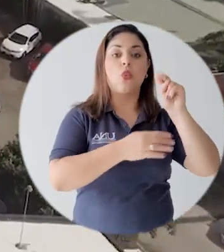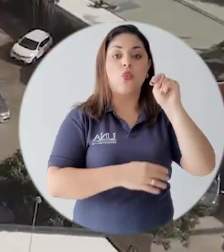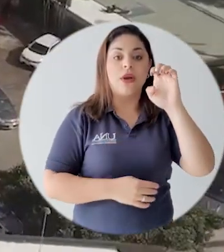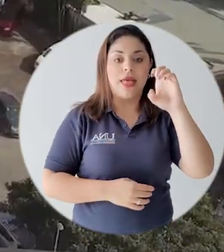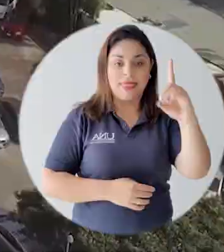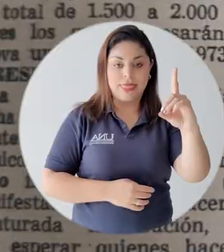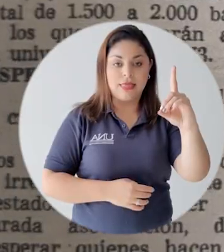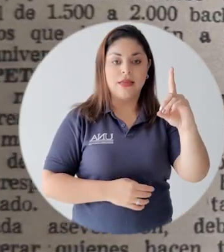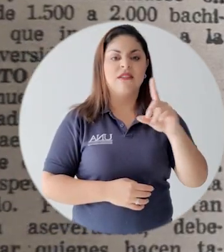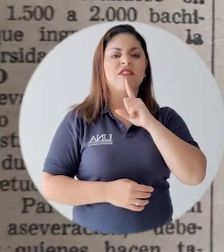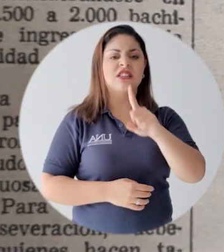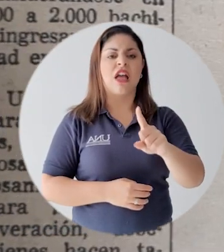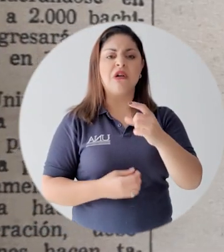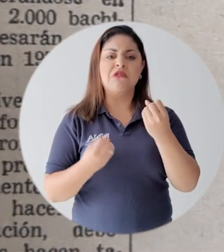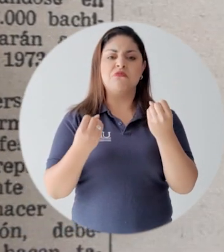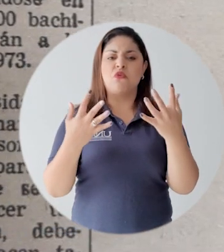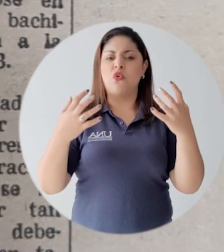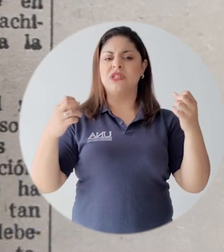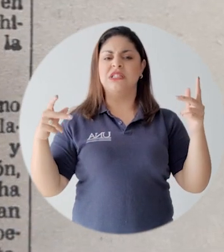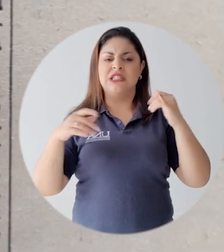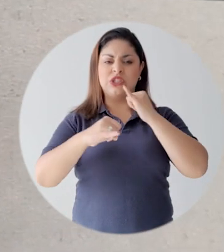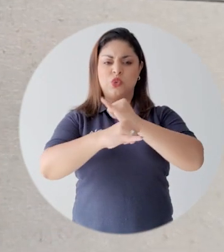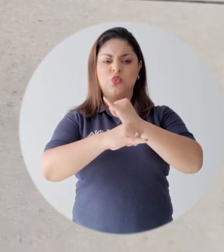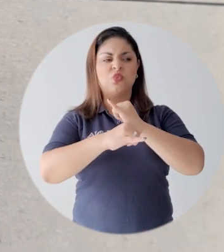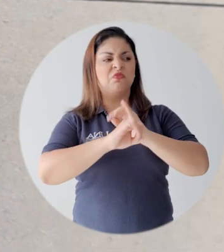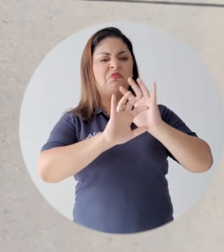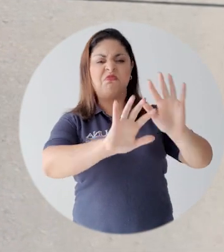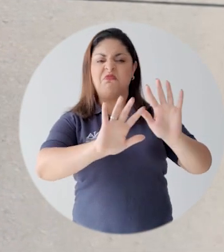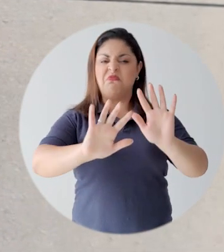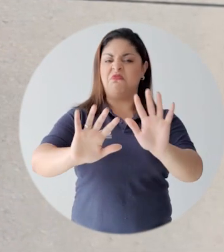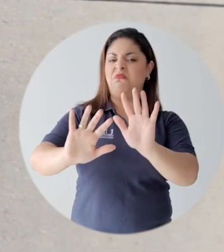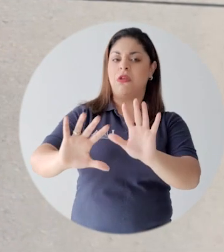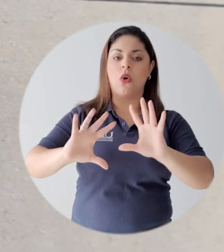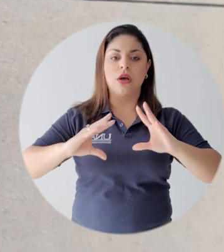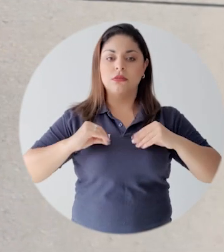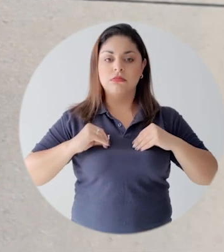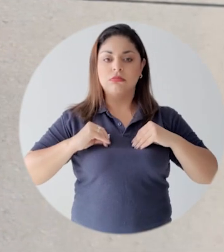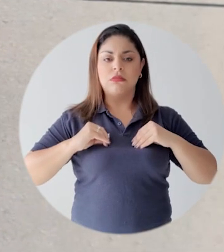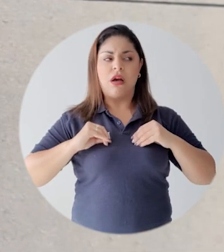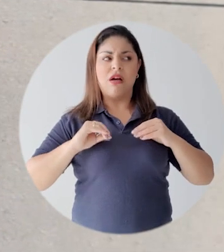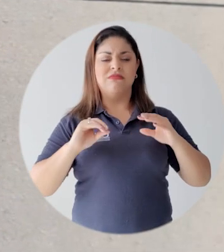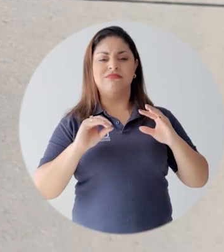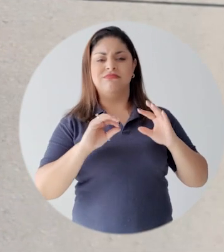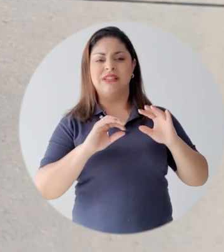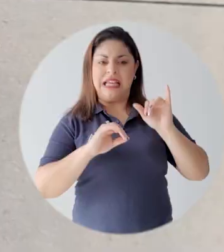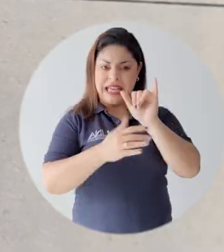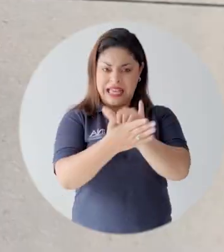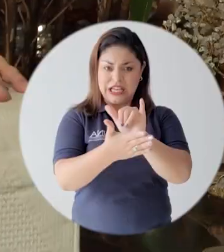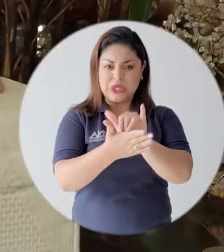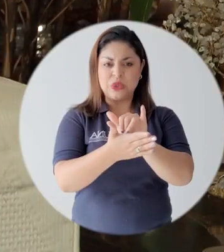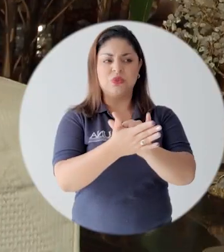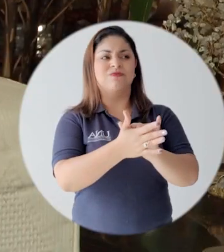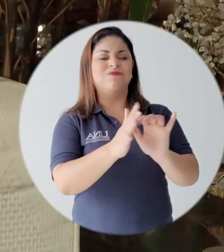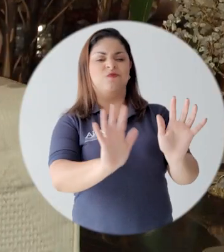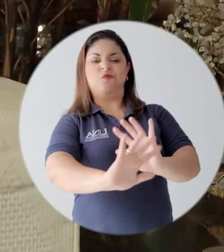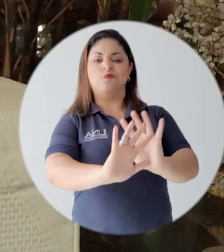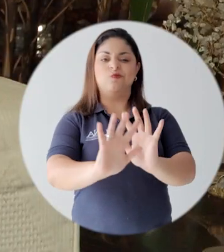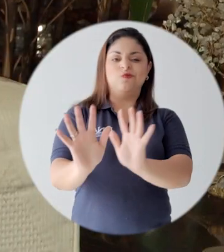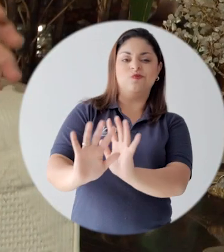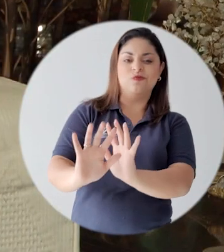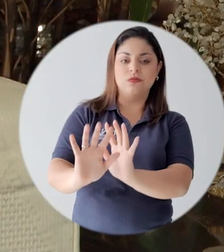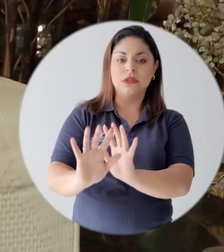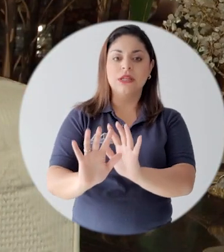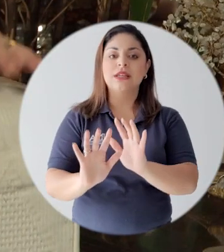la UNED, fueron muy mal recibidas por las instituciones que ya existían. Esa oposición, pues a veces